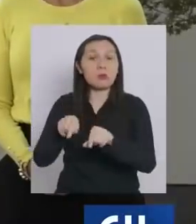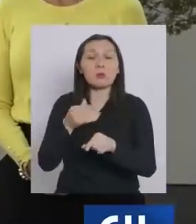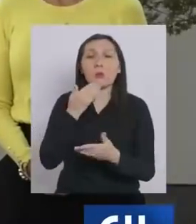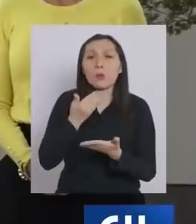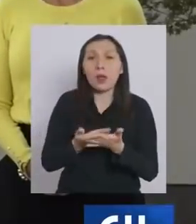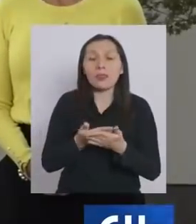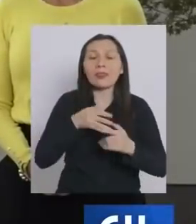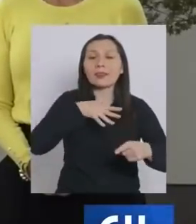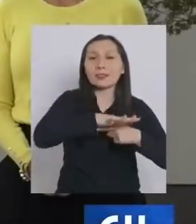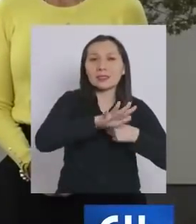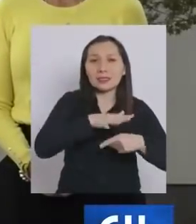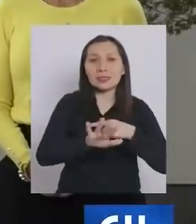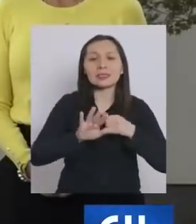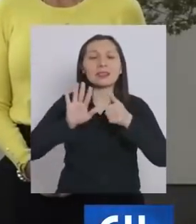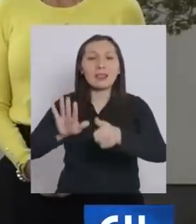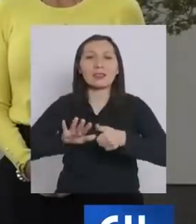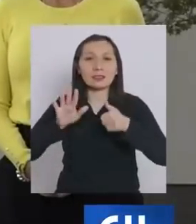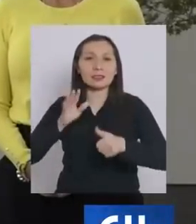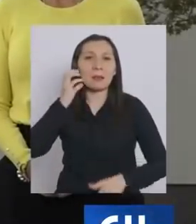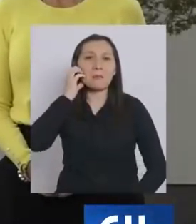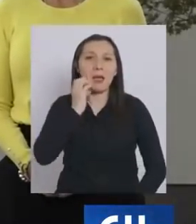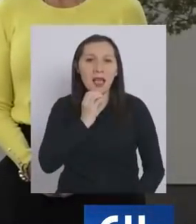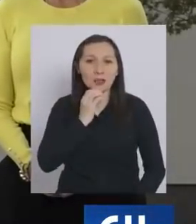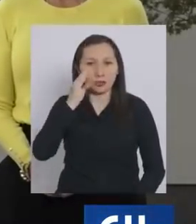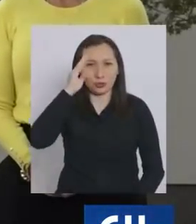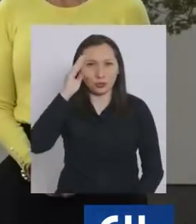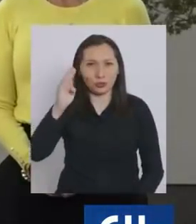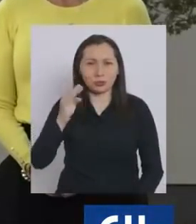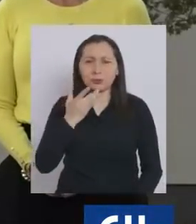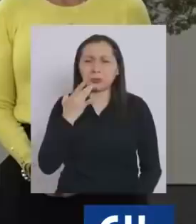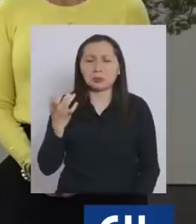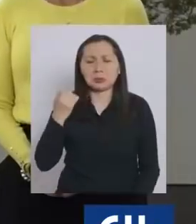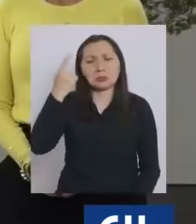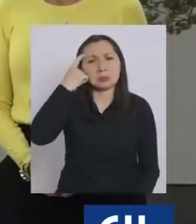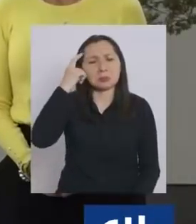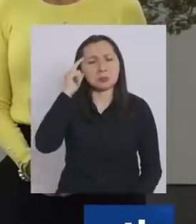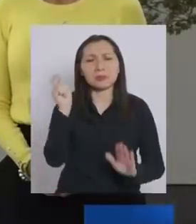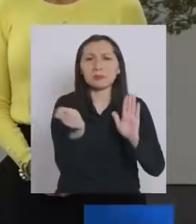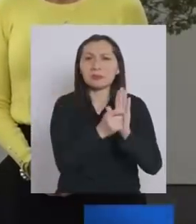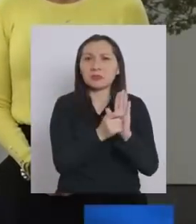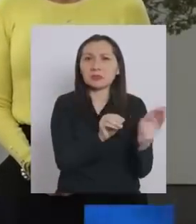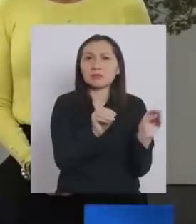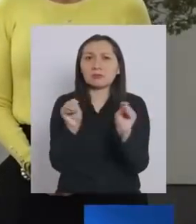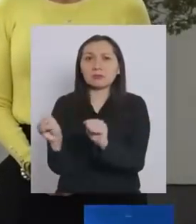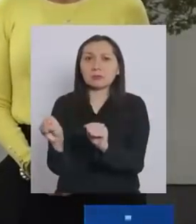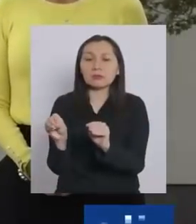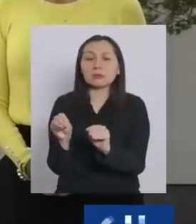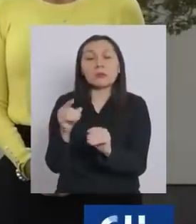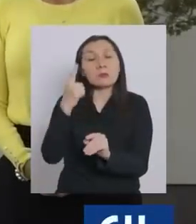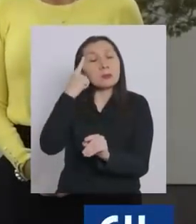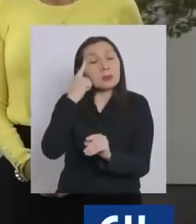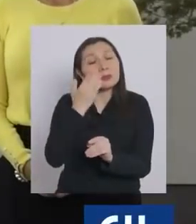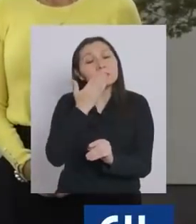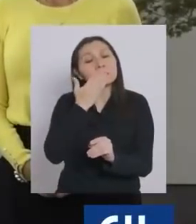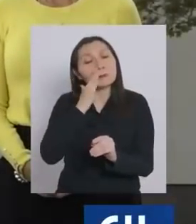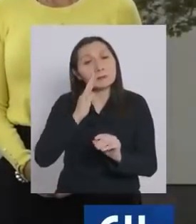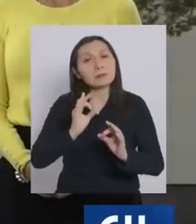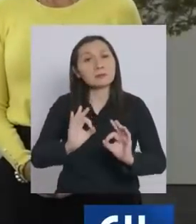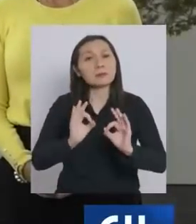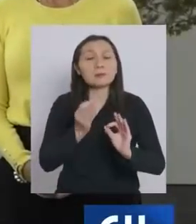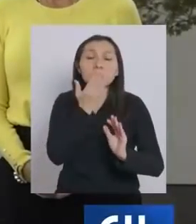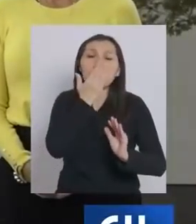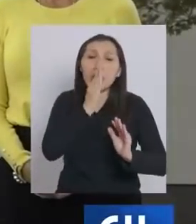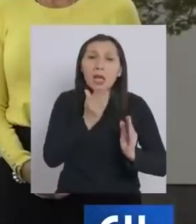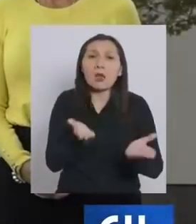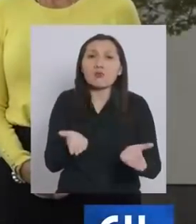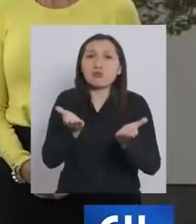realizarán los días 15 y 16 de mayo. ¿Por qué creemos que en esa fecha tendremos un panorama más